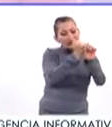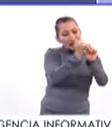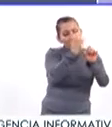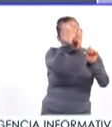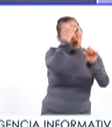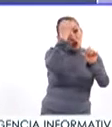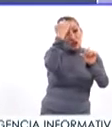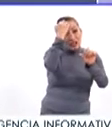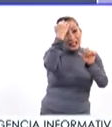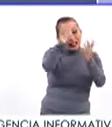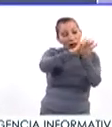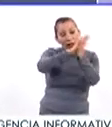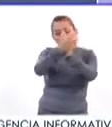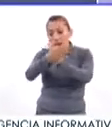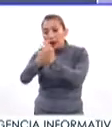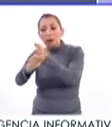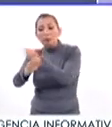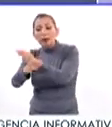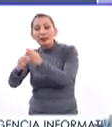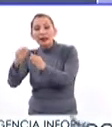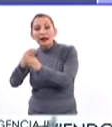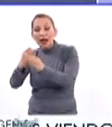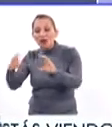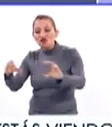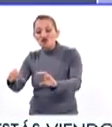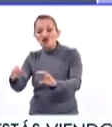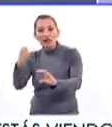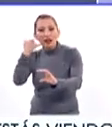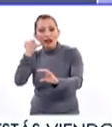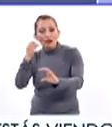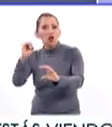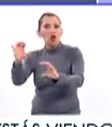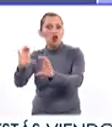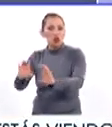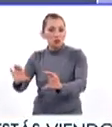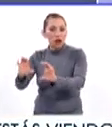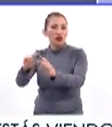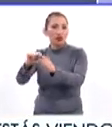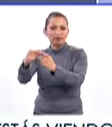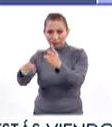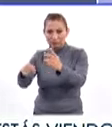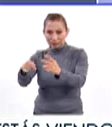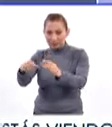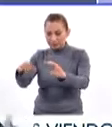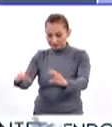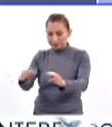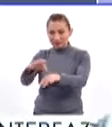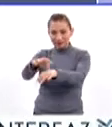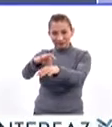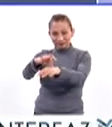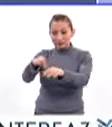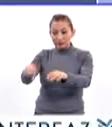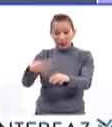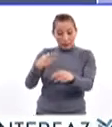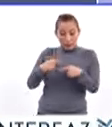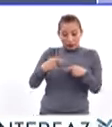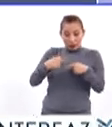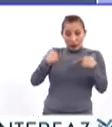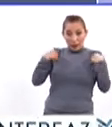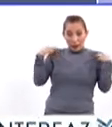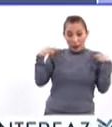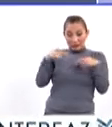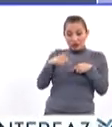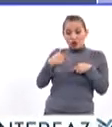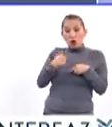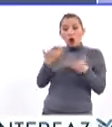De tal modo que quien le da esta función, quien le da ese propósito, es el mismo sujeto, es el docente